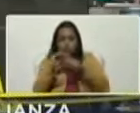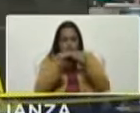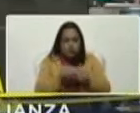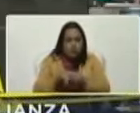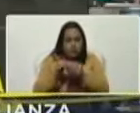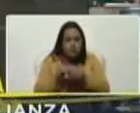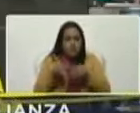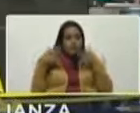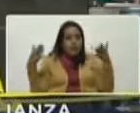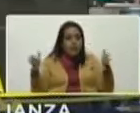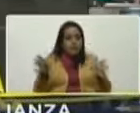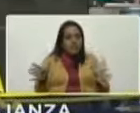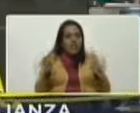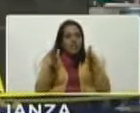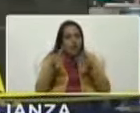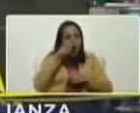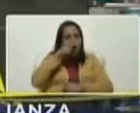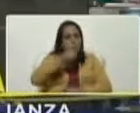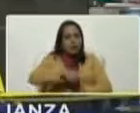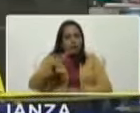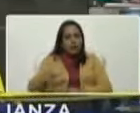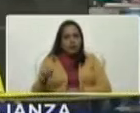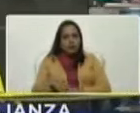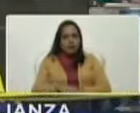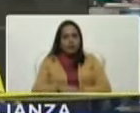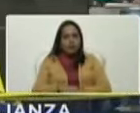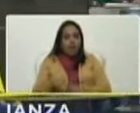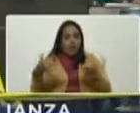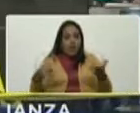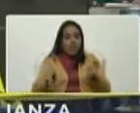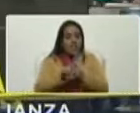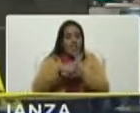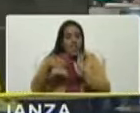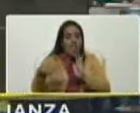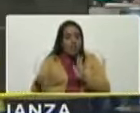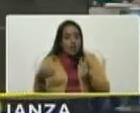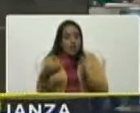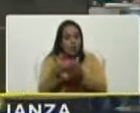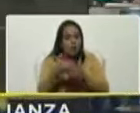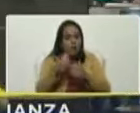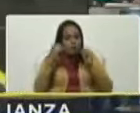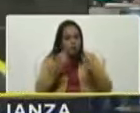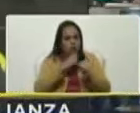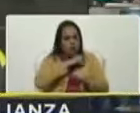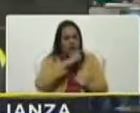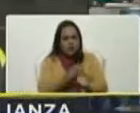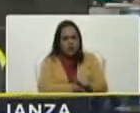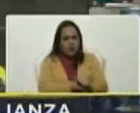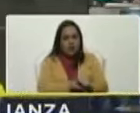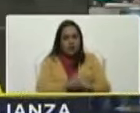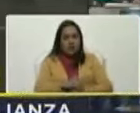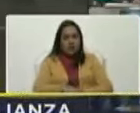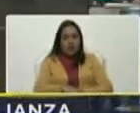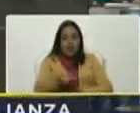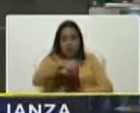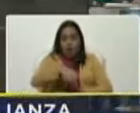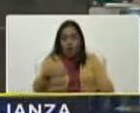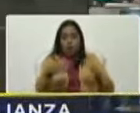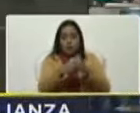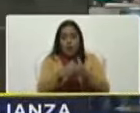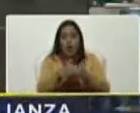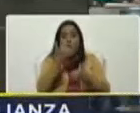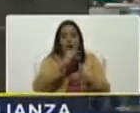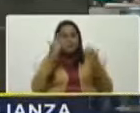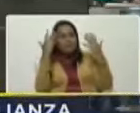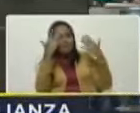gran victoria popular. Ya la derecha extremista que salió a aplaudir, esa derecha venezolana salió a aplaudir el